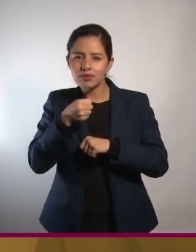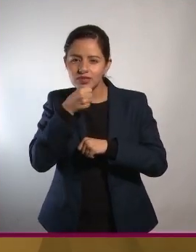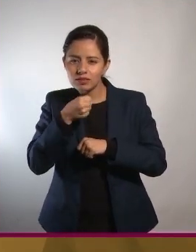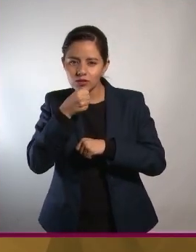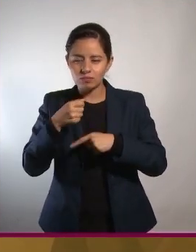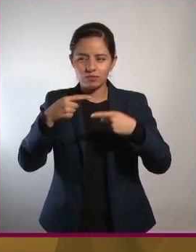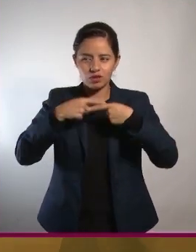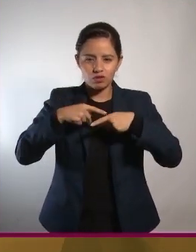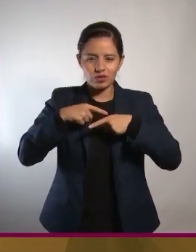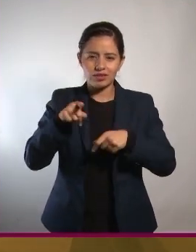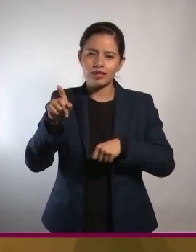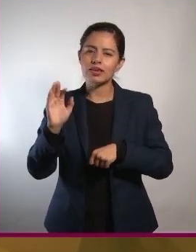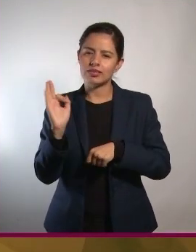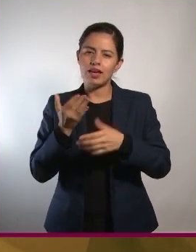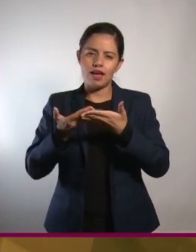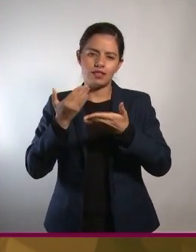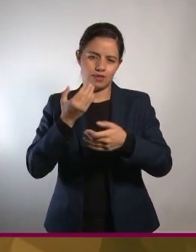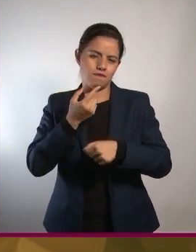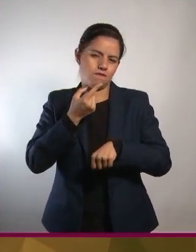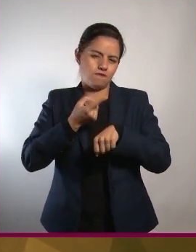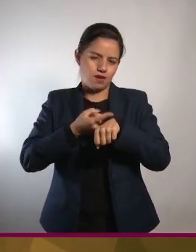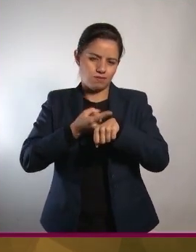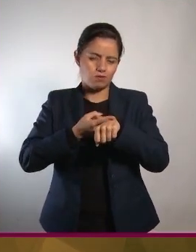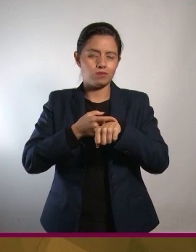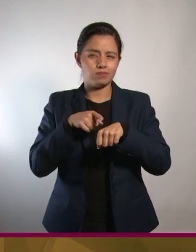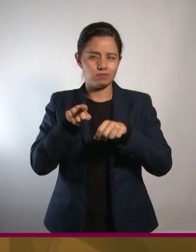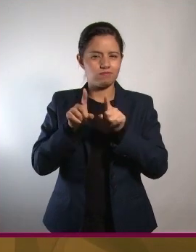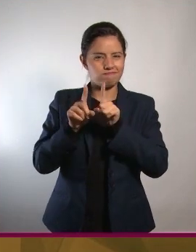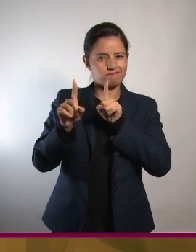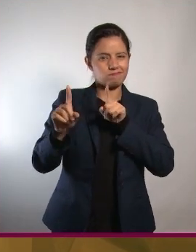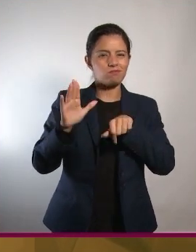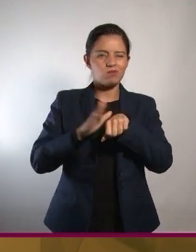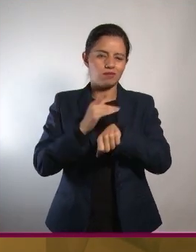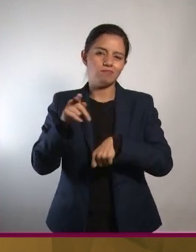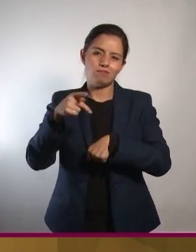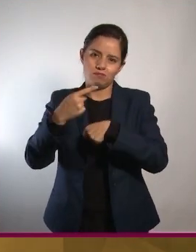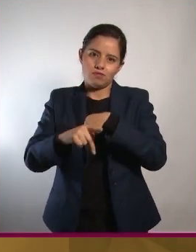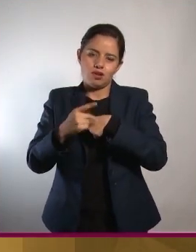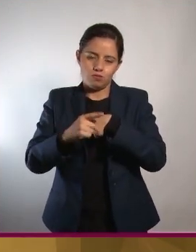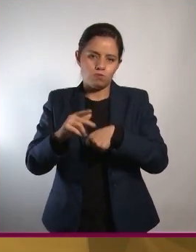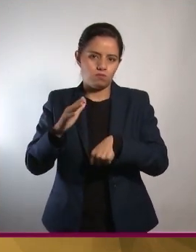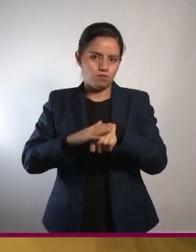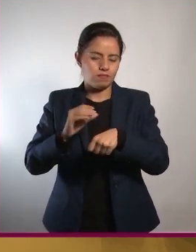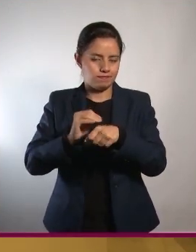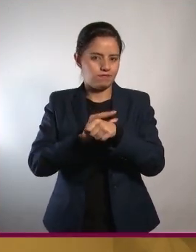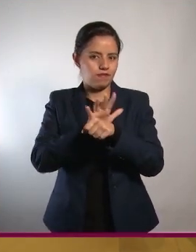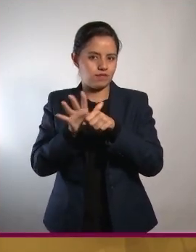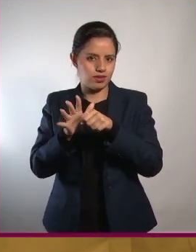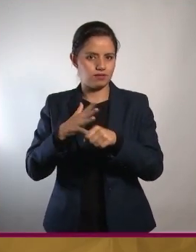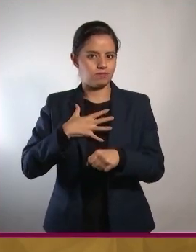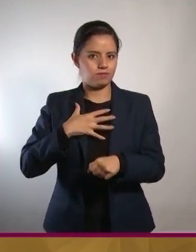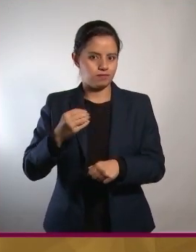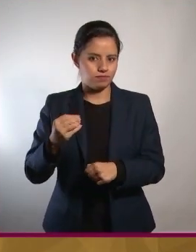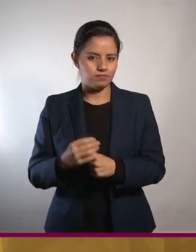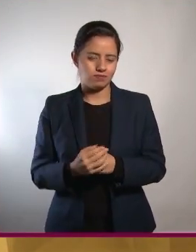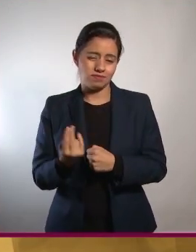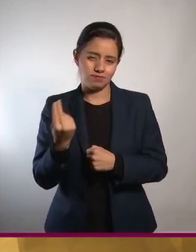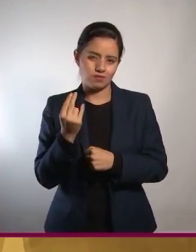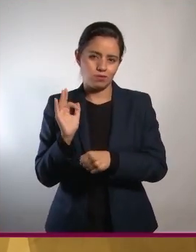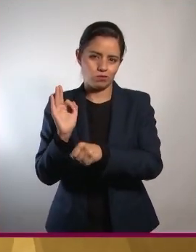con problemas de salud subyacentes, ya que corren un mayor riesgo de complicaciones más graves por COVID-19 y necesitan protección.